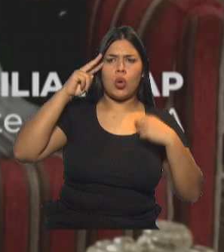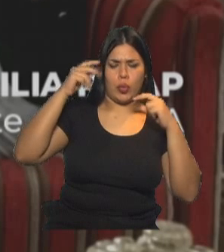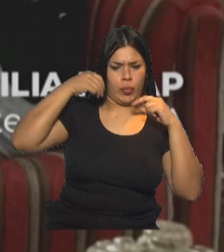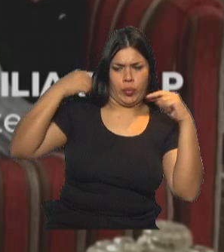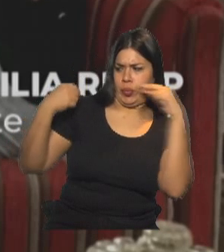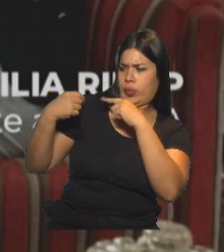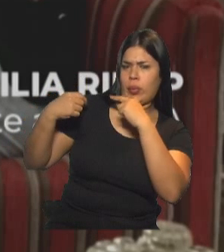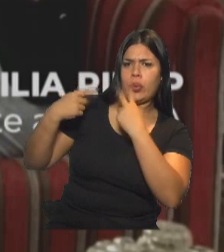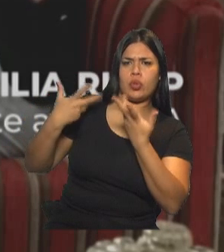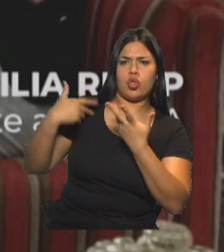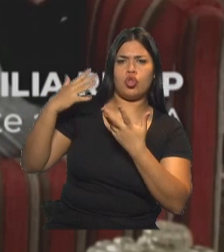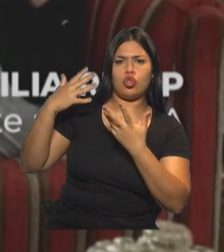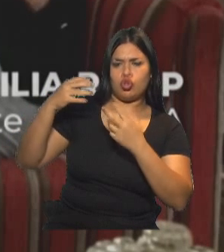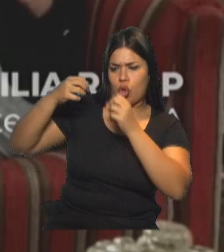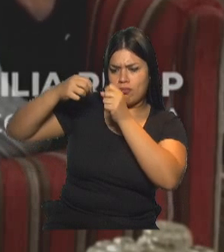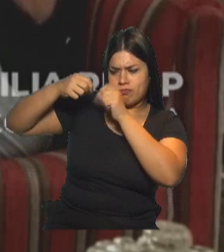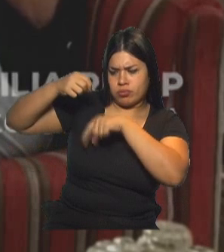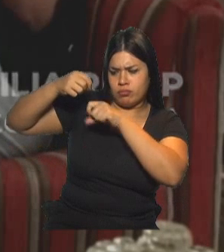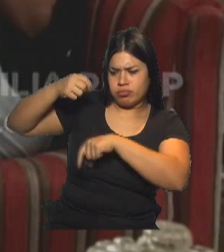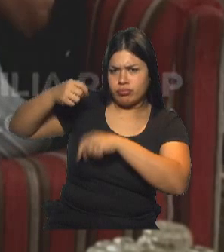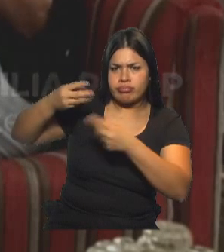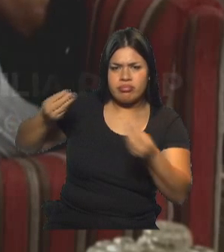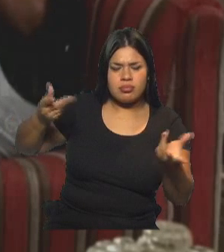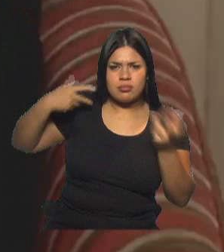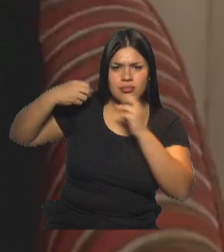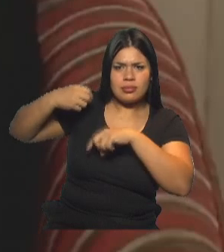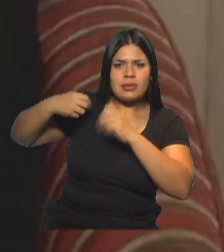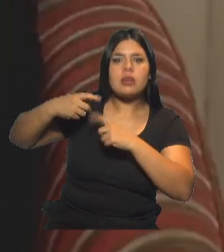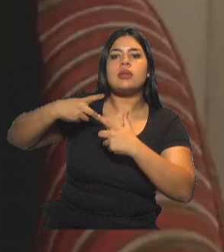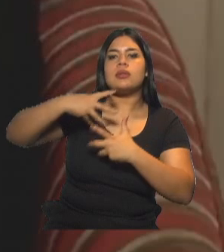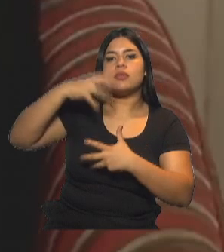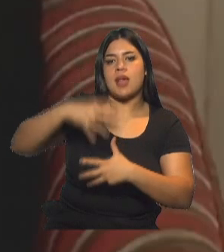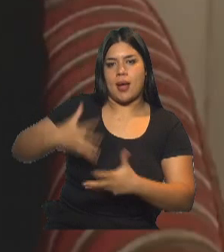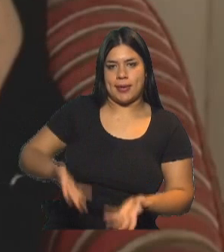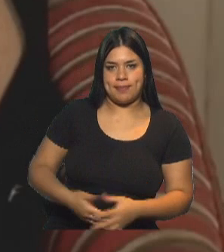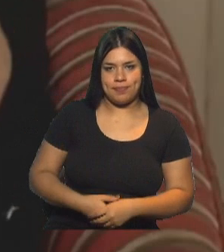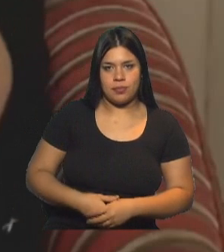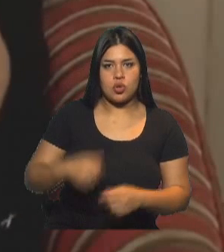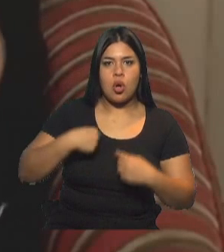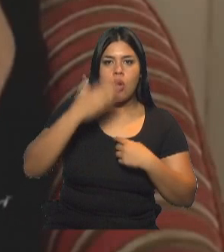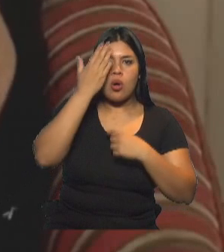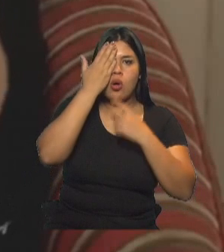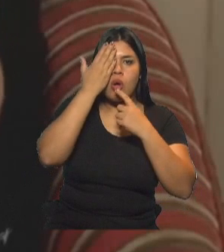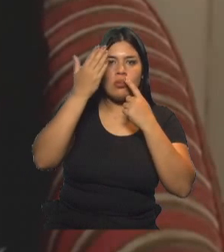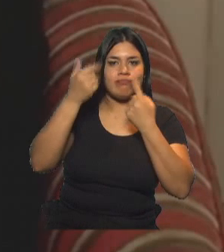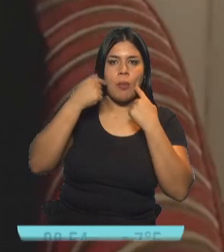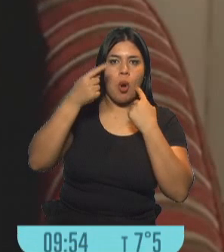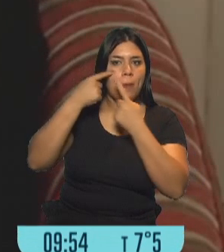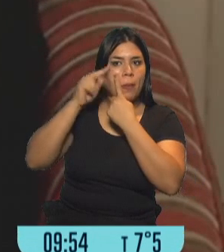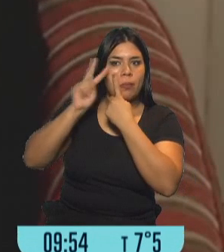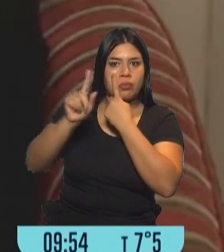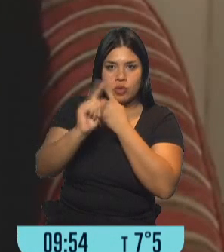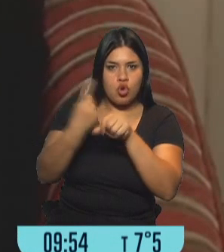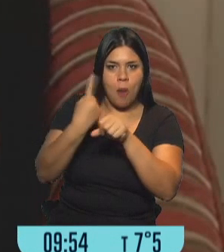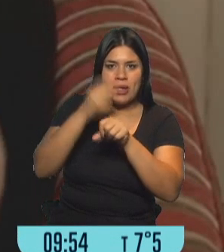todo agarrado y goteaba y caía sangre. Veía con un solo ojo, pero me levanté y vi.